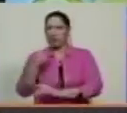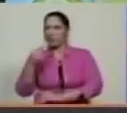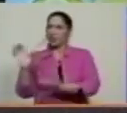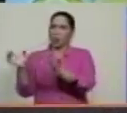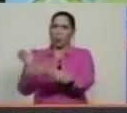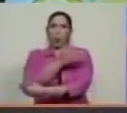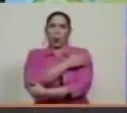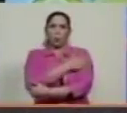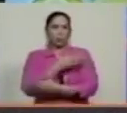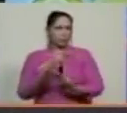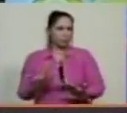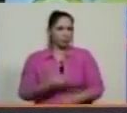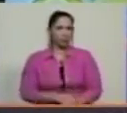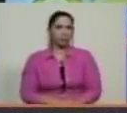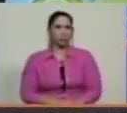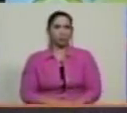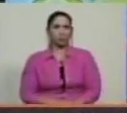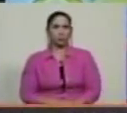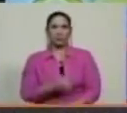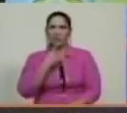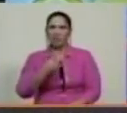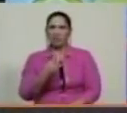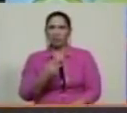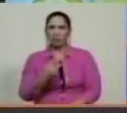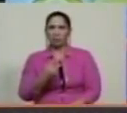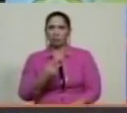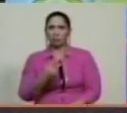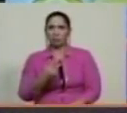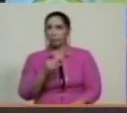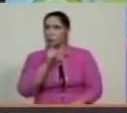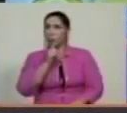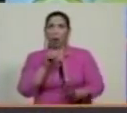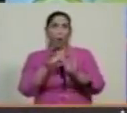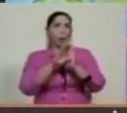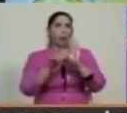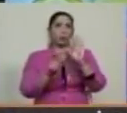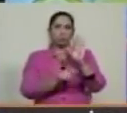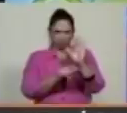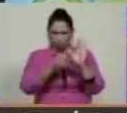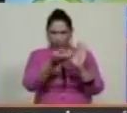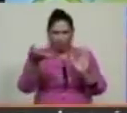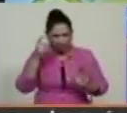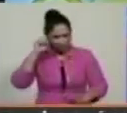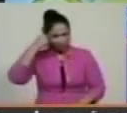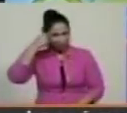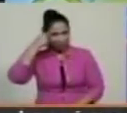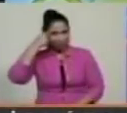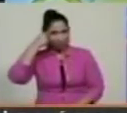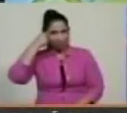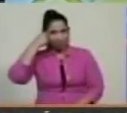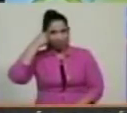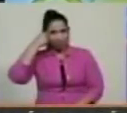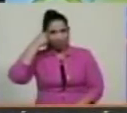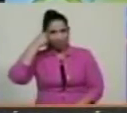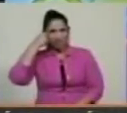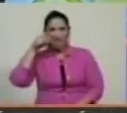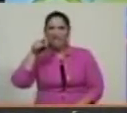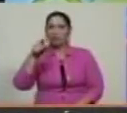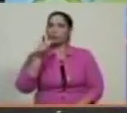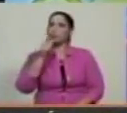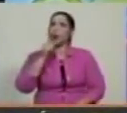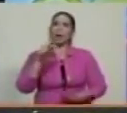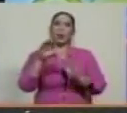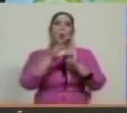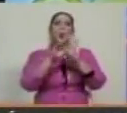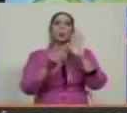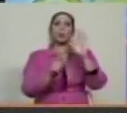comunales? Eso no está en la Constitución. ¿No recuerdan? Eso es inconstitucional.